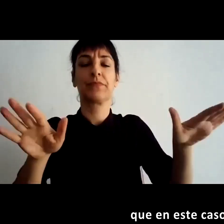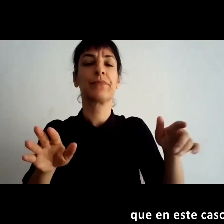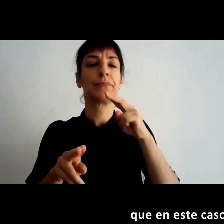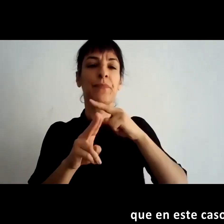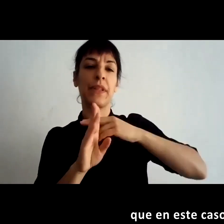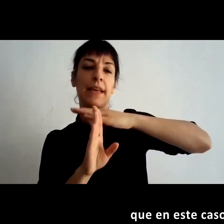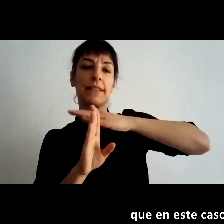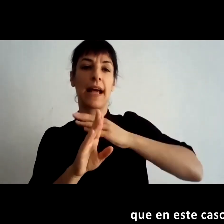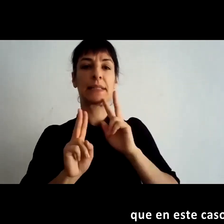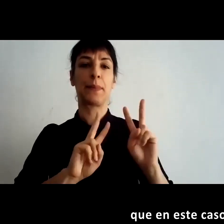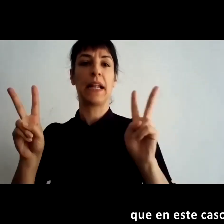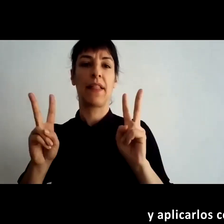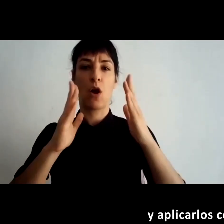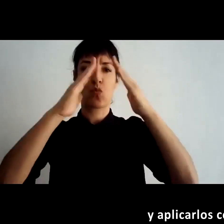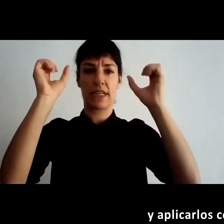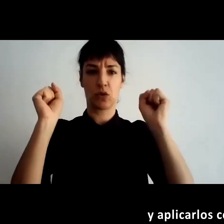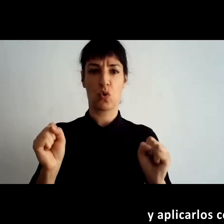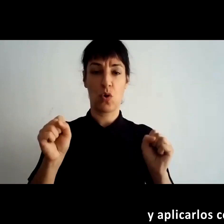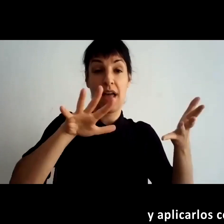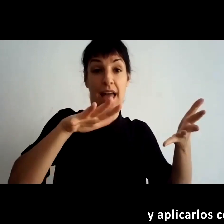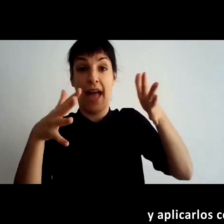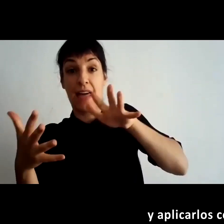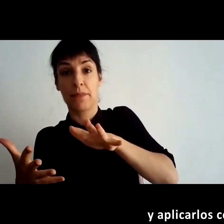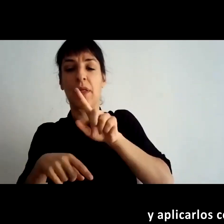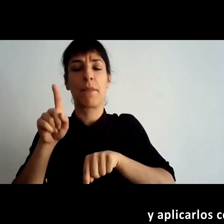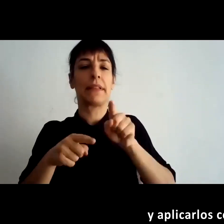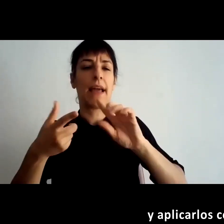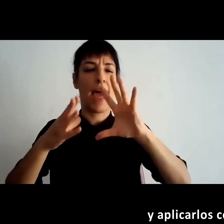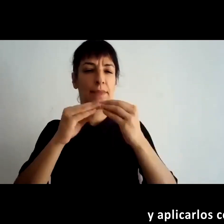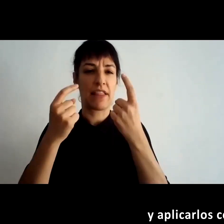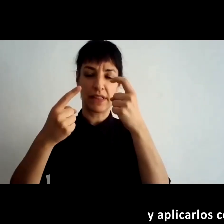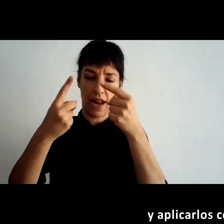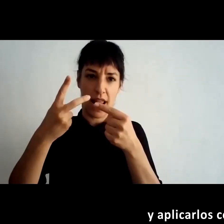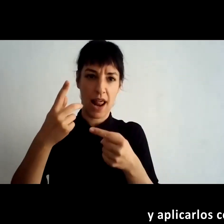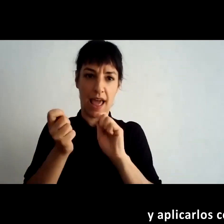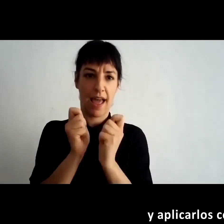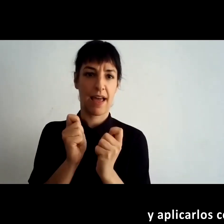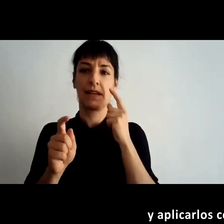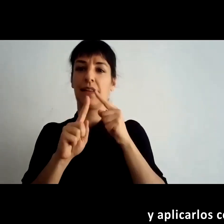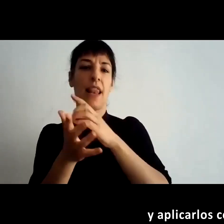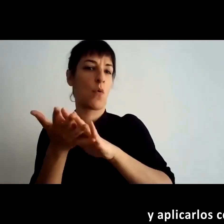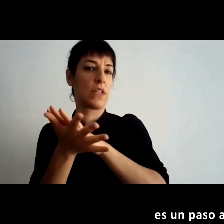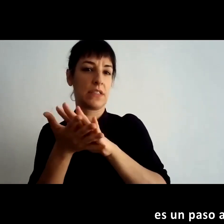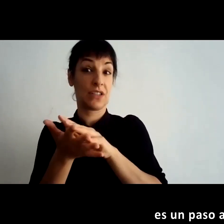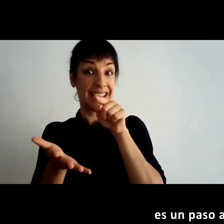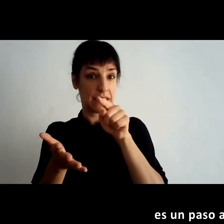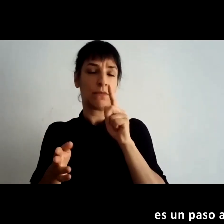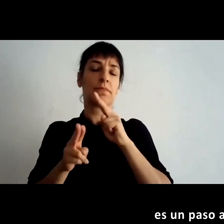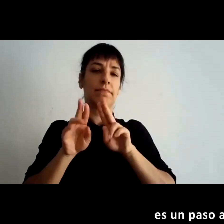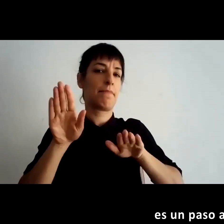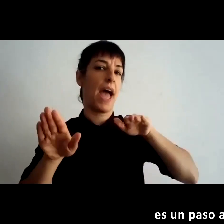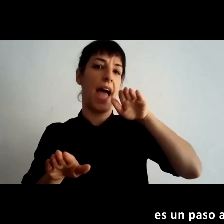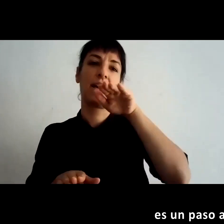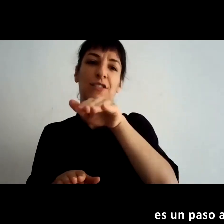la UNESCO, y aplicarlos con los cambios necesarios a la lengua de signos. Esto es un paso adelante